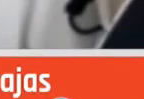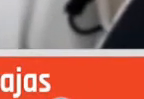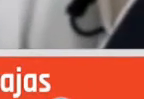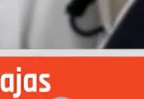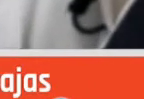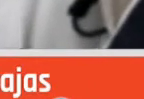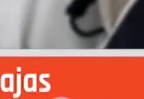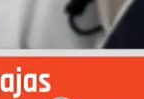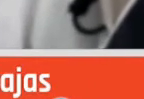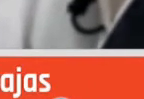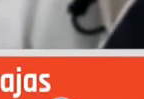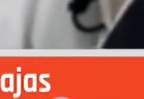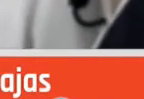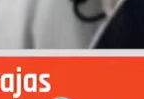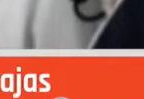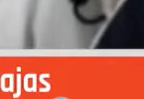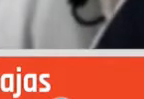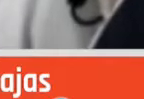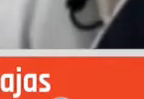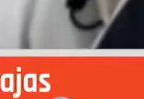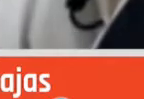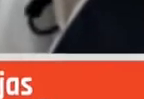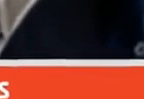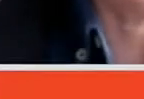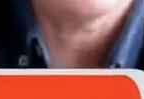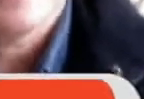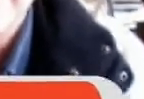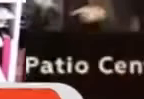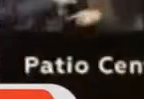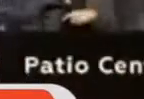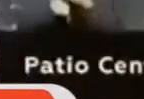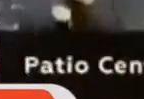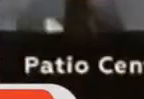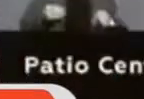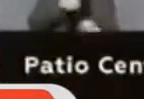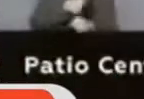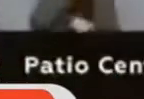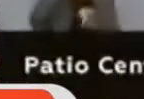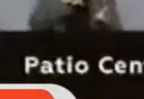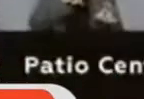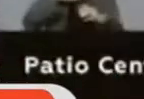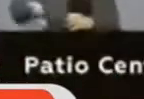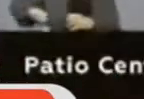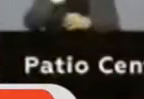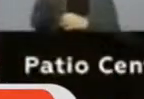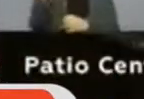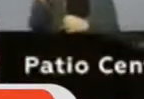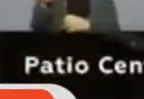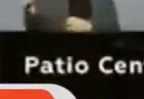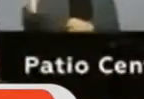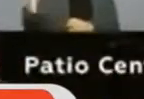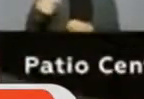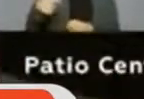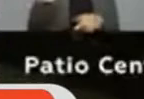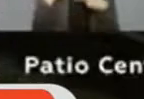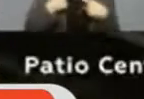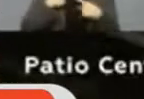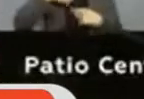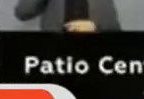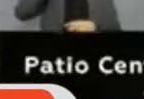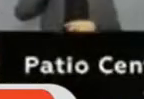no está ocurriendo en México. Hace apenas unos días, la luz en España subió de golpe